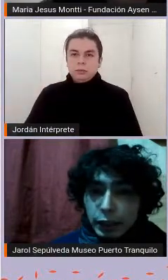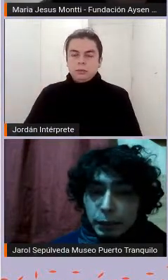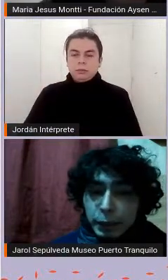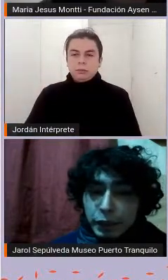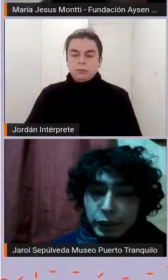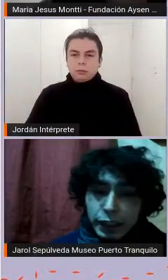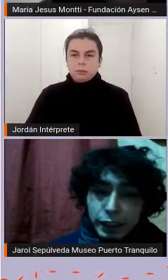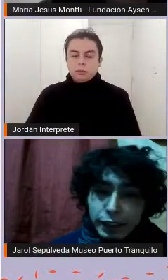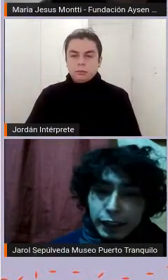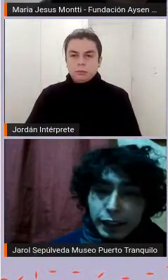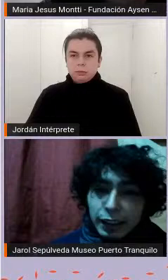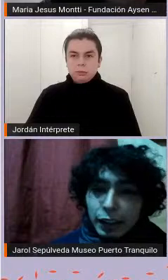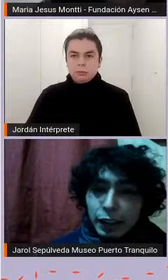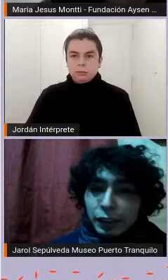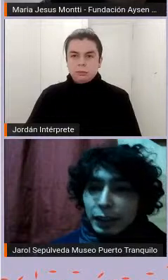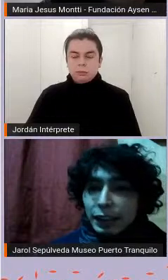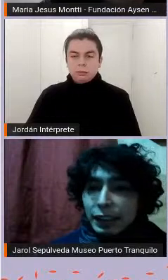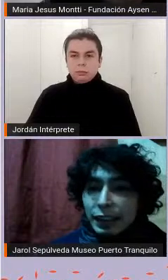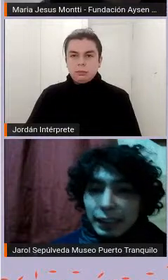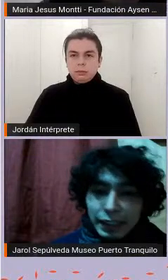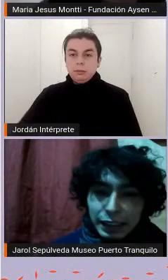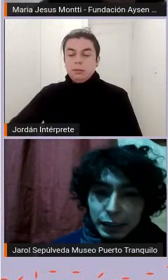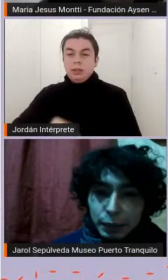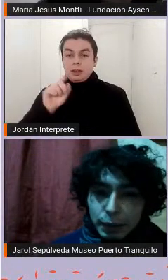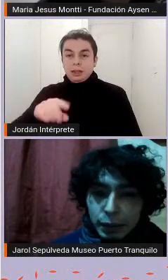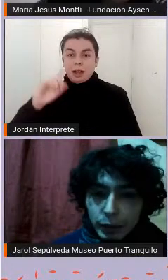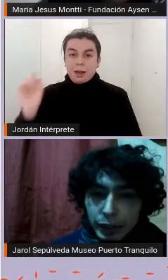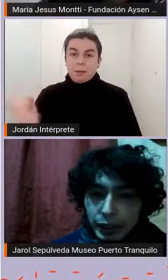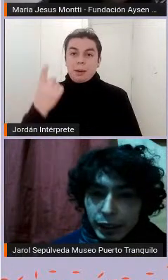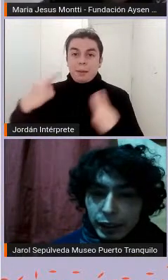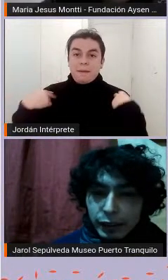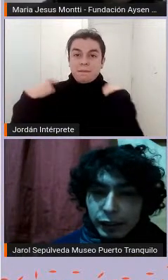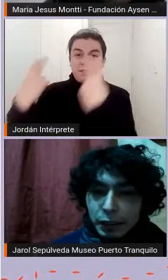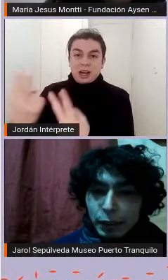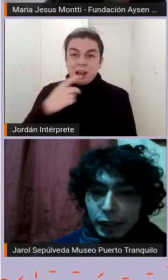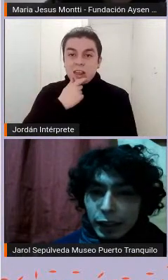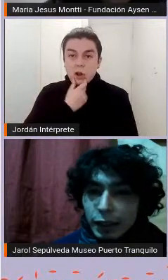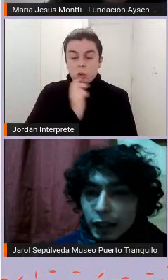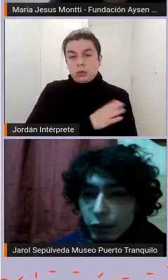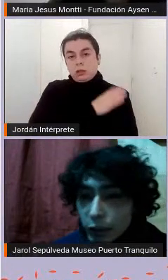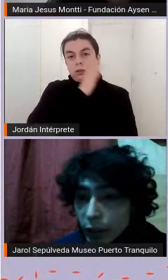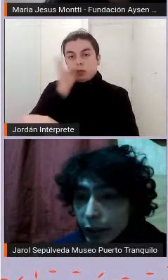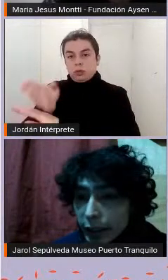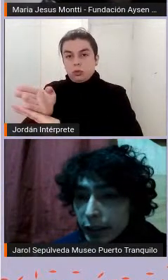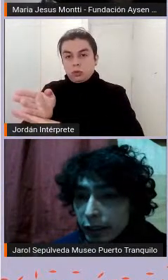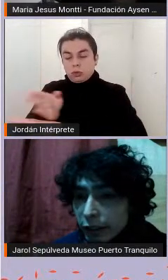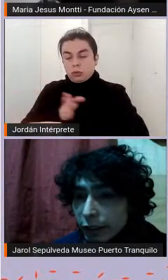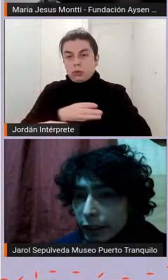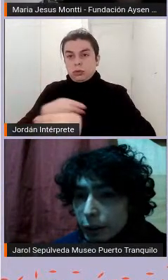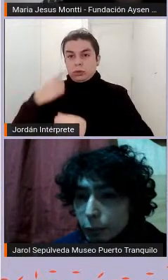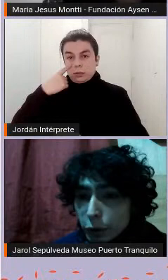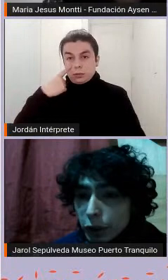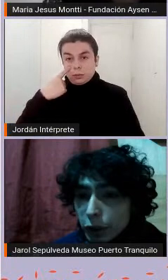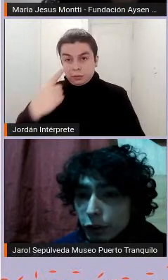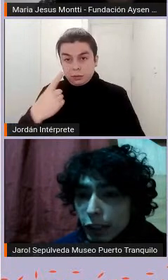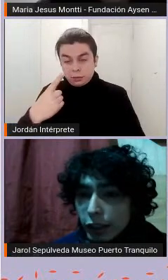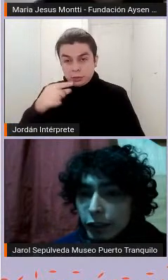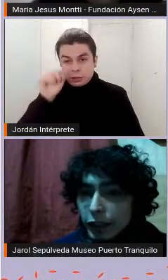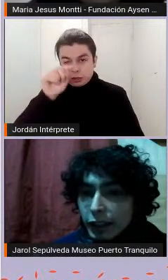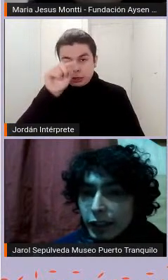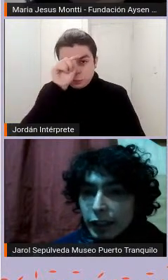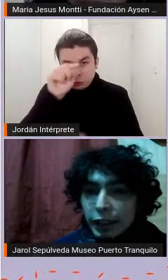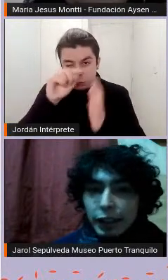Bueno, este es el primer viaje de las osamentas para poder ser embarcada. Al fondo a la derecha se ve en un puntito